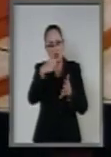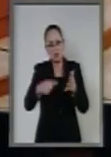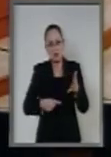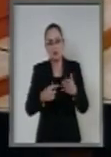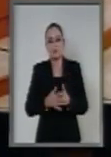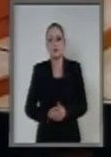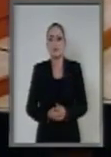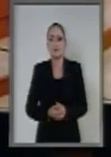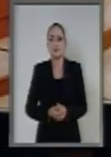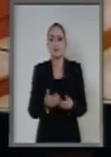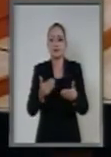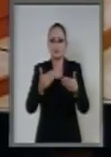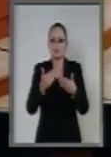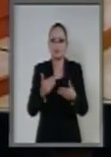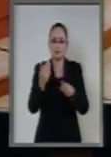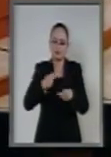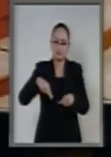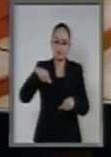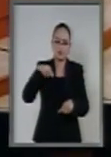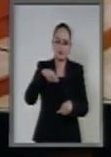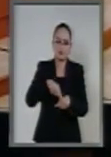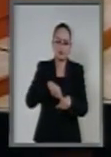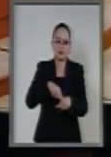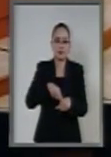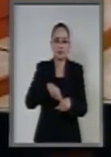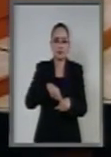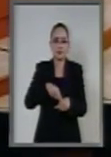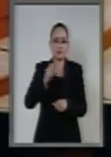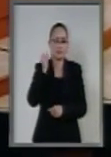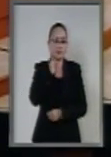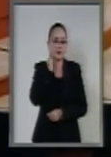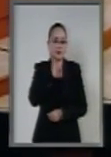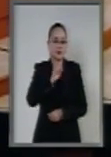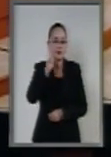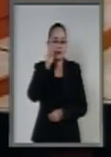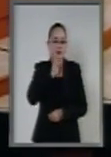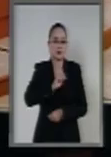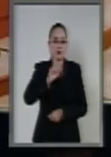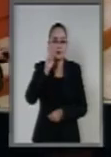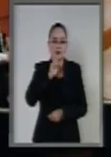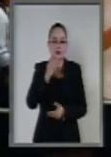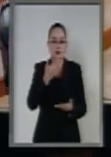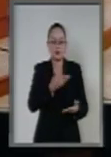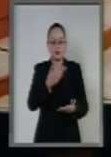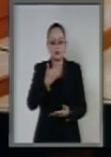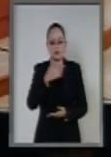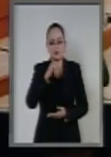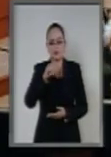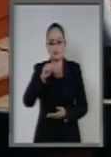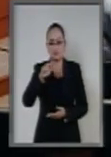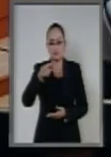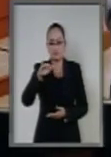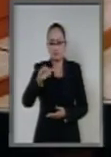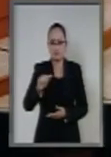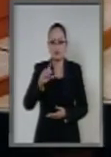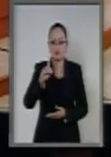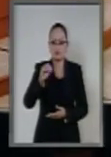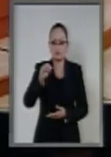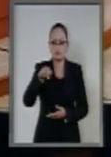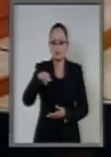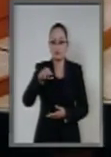Tiene usted el uso de la palabra, senadora Hilaria Domínguez Arbizu.